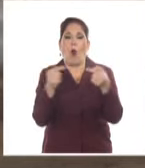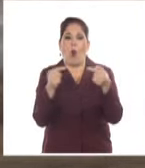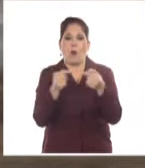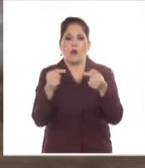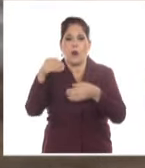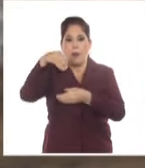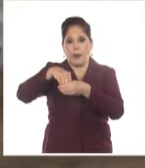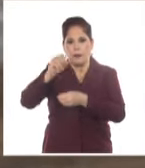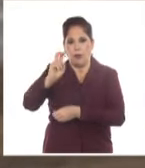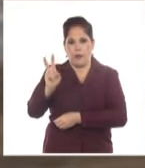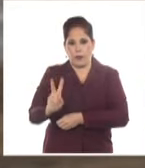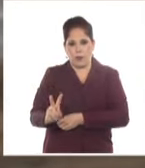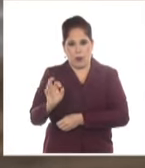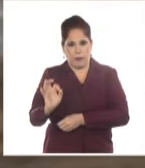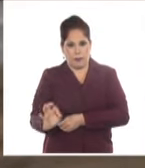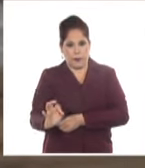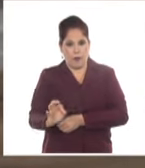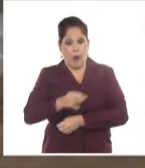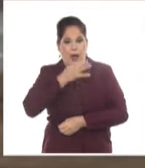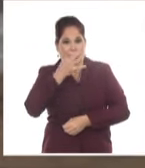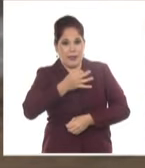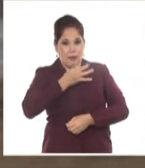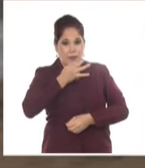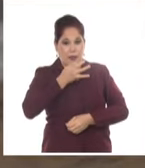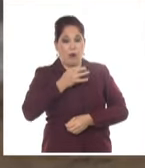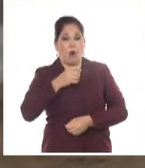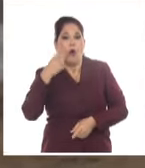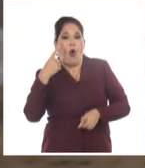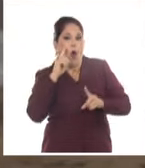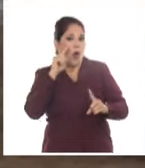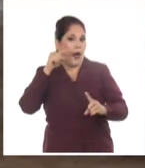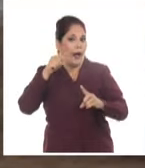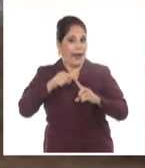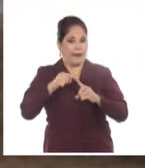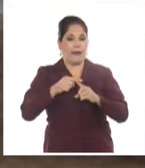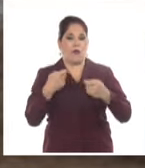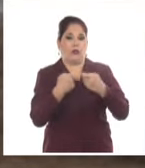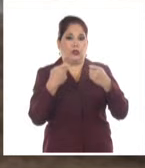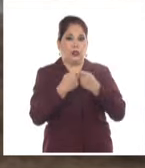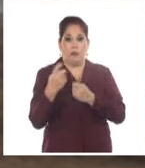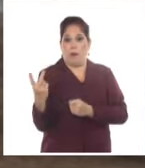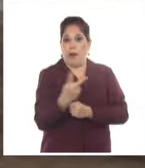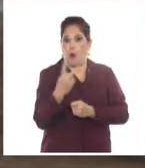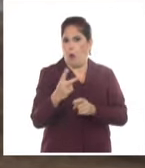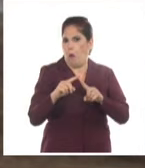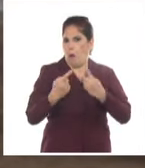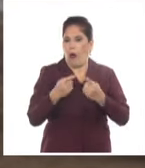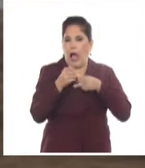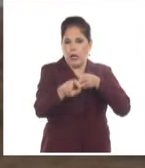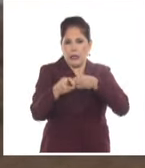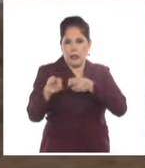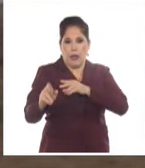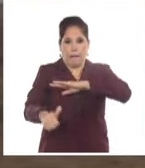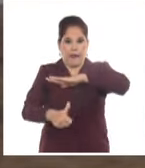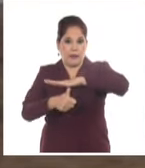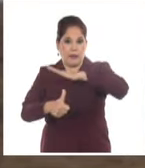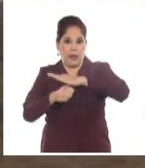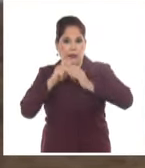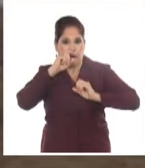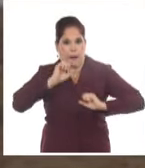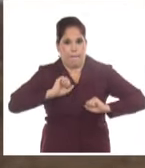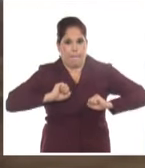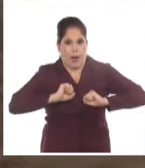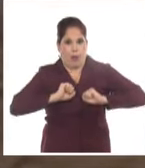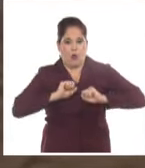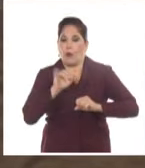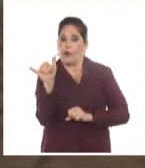informa a Telesur. El titular de Exteriores apuntó que los objetivos de dichas conspiraciones ha sido asesinar al presidente Nicolás Maduro, al